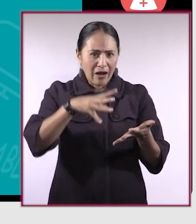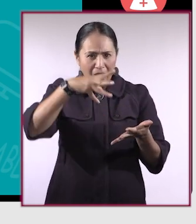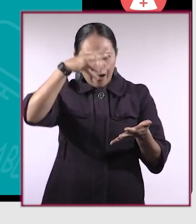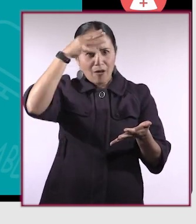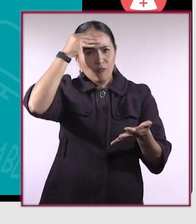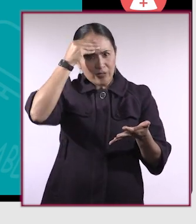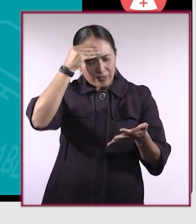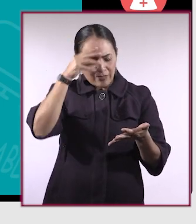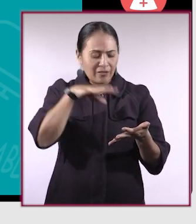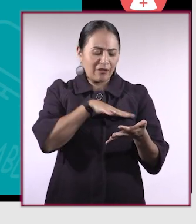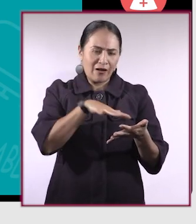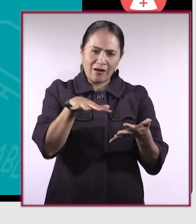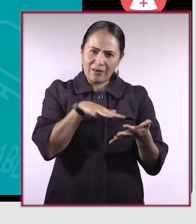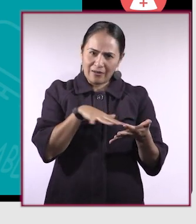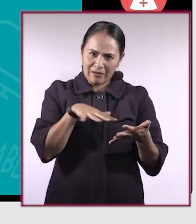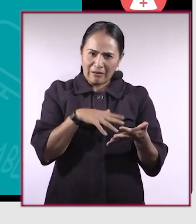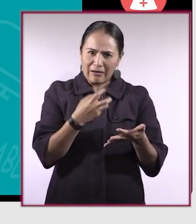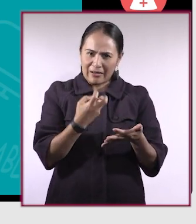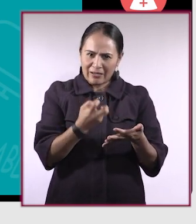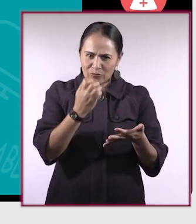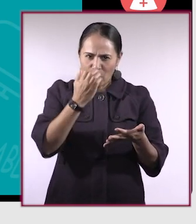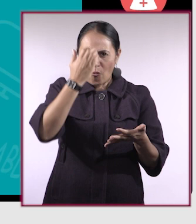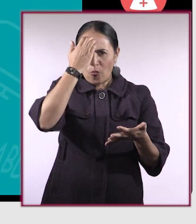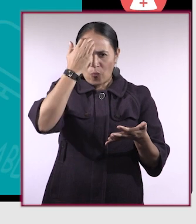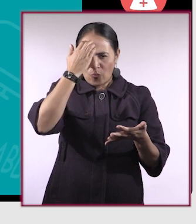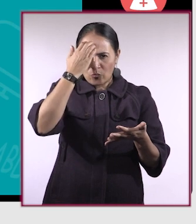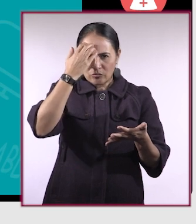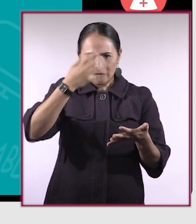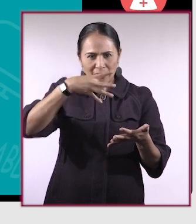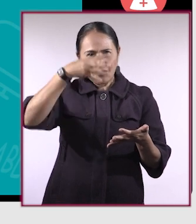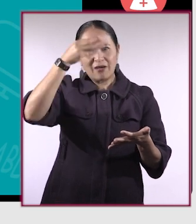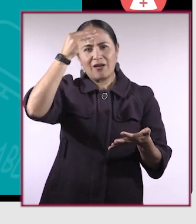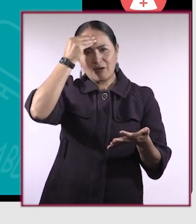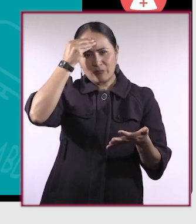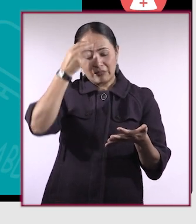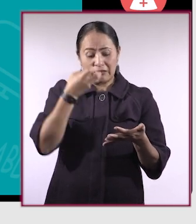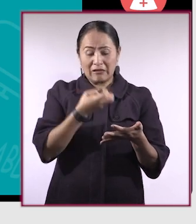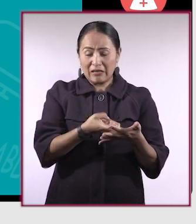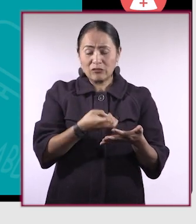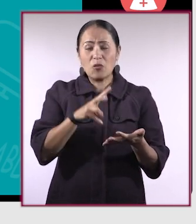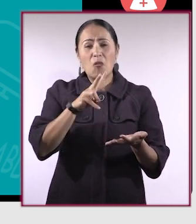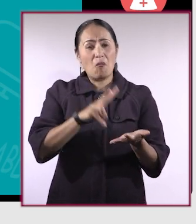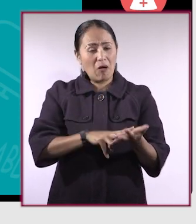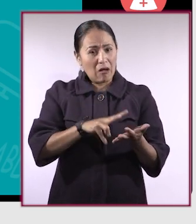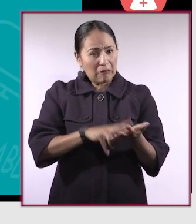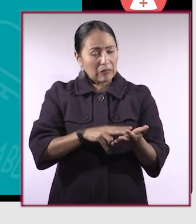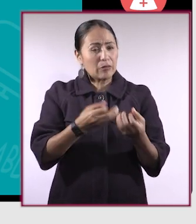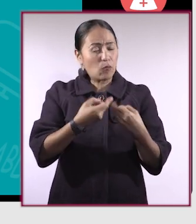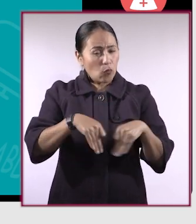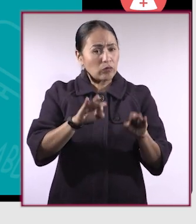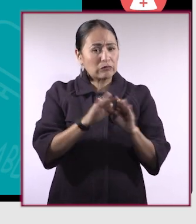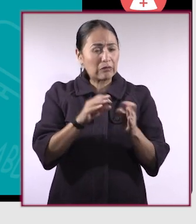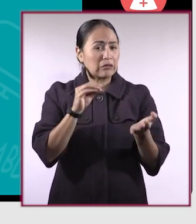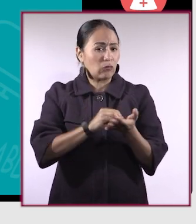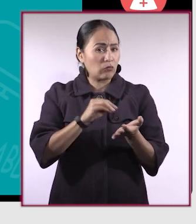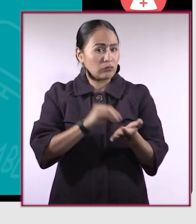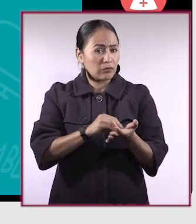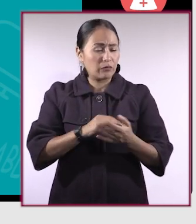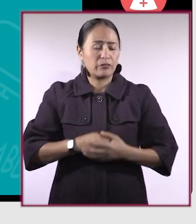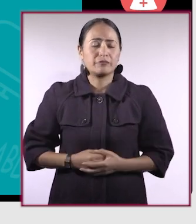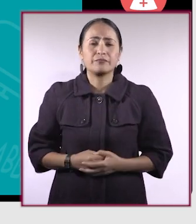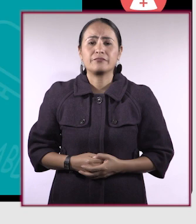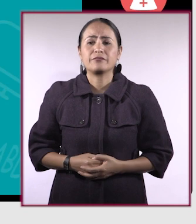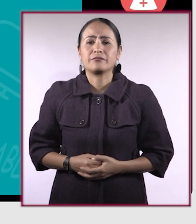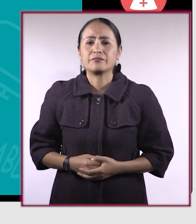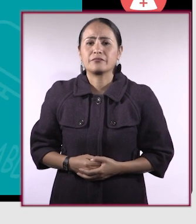seguir escuchando, seguir leyendo de estos conocimientos que creo son muy importantes que se